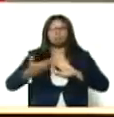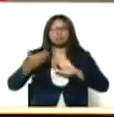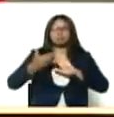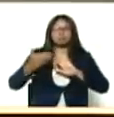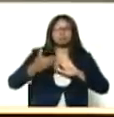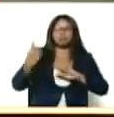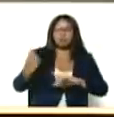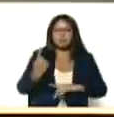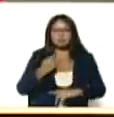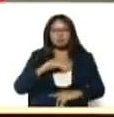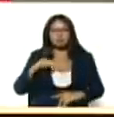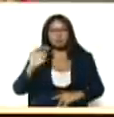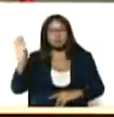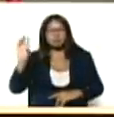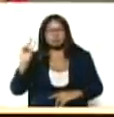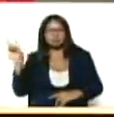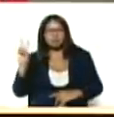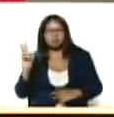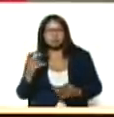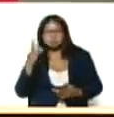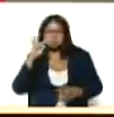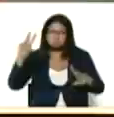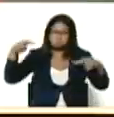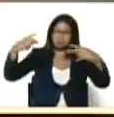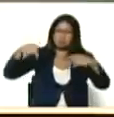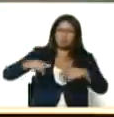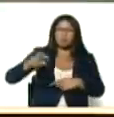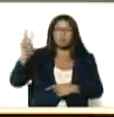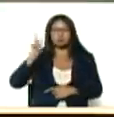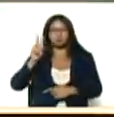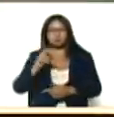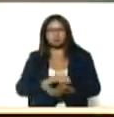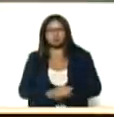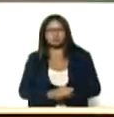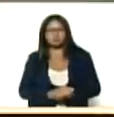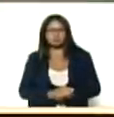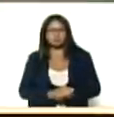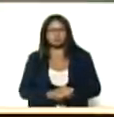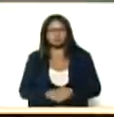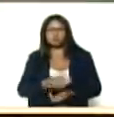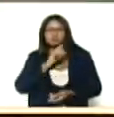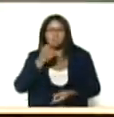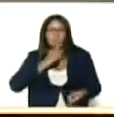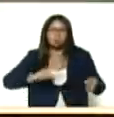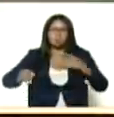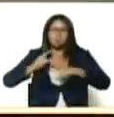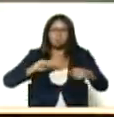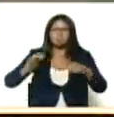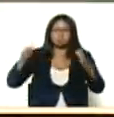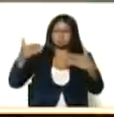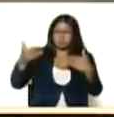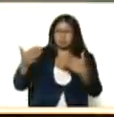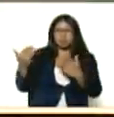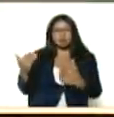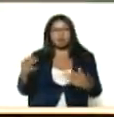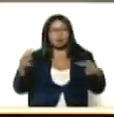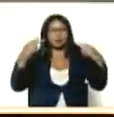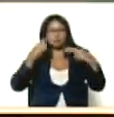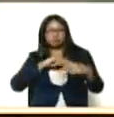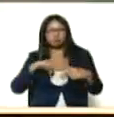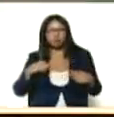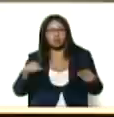dictadura, vengan a ver al pueblo de Venezuela. Los que nos llaman dictadores, vengan a ver el ejemplo